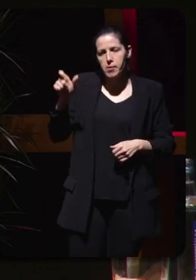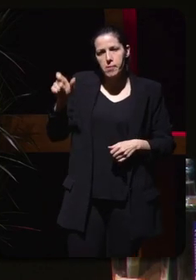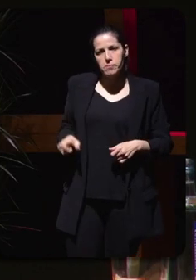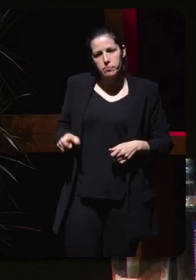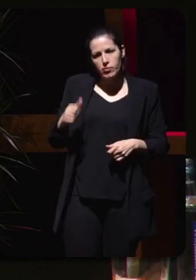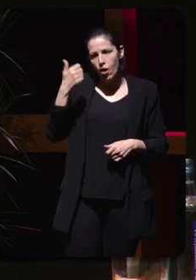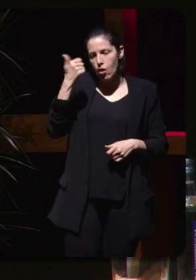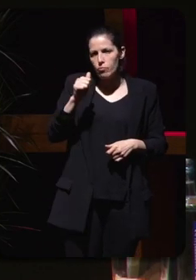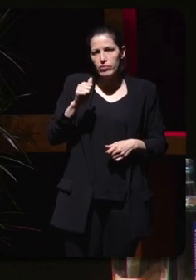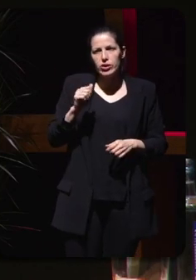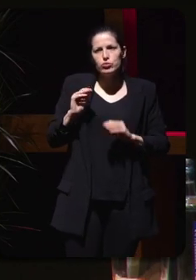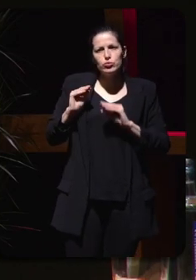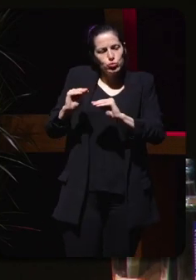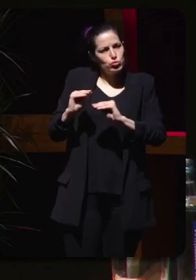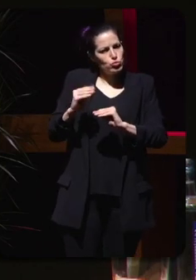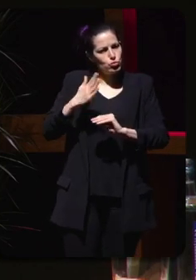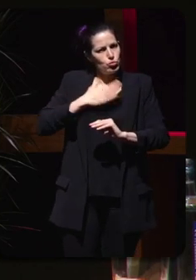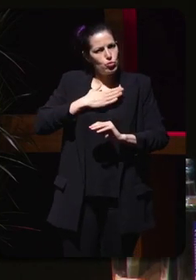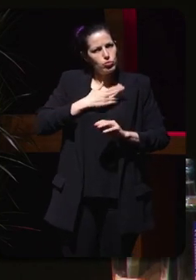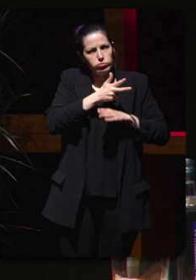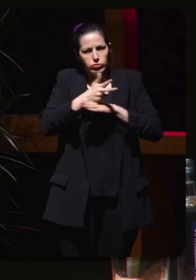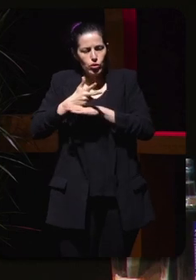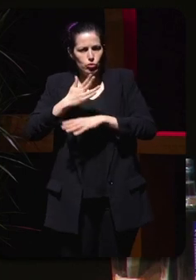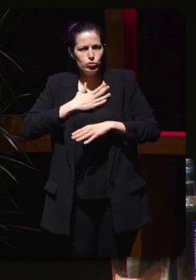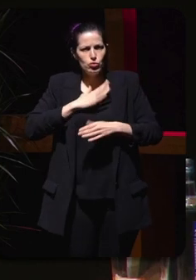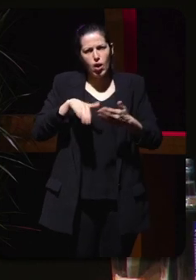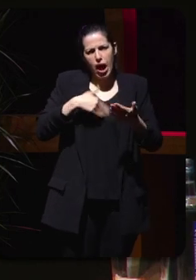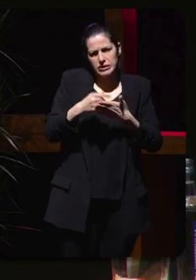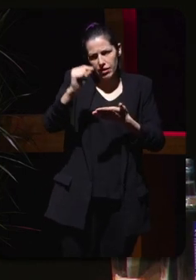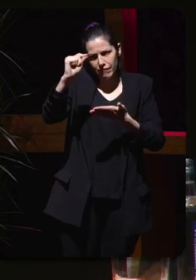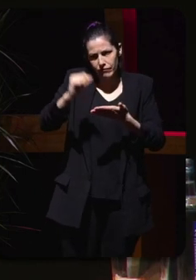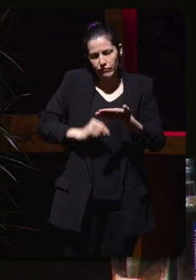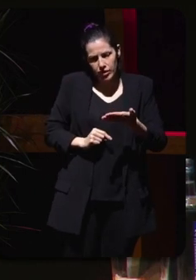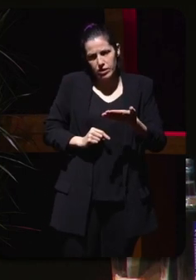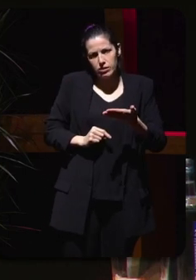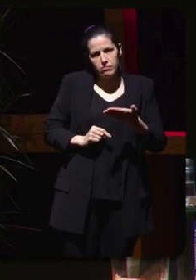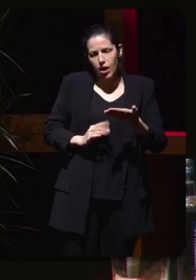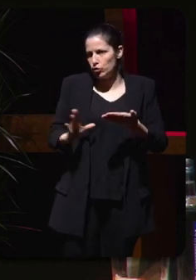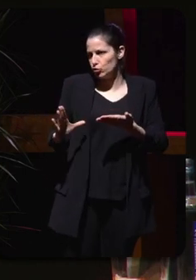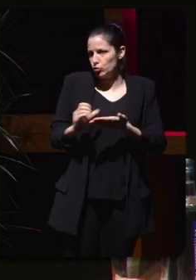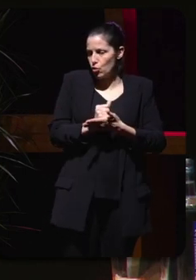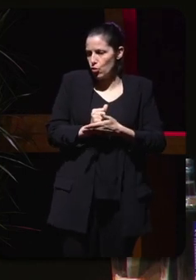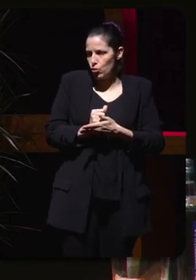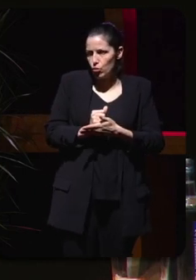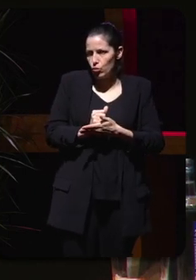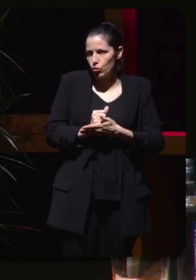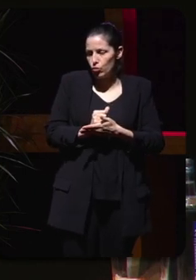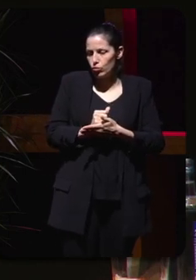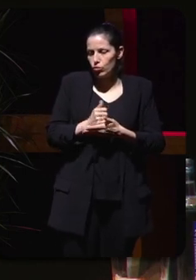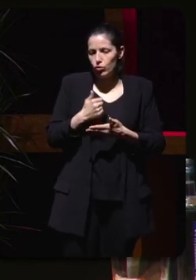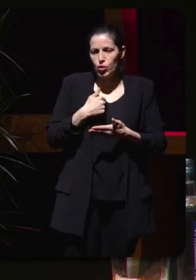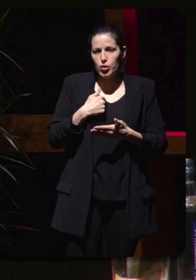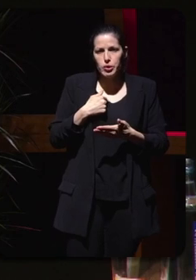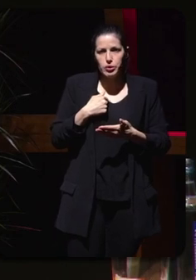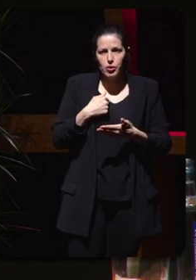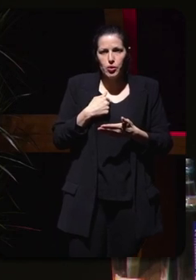del reportaje y prácticamente pues lo firmó pues prácticamente él. O sea, quiero decir, yo aparecí